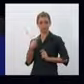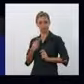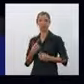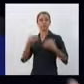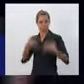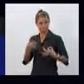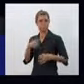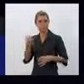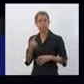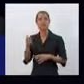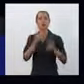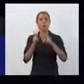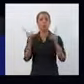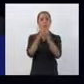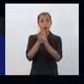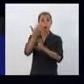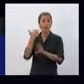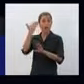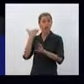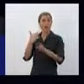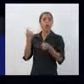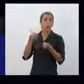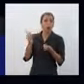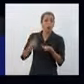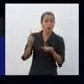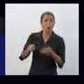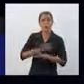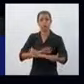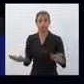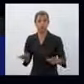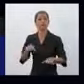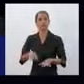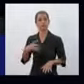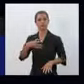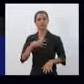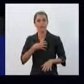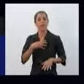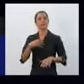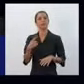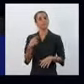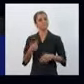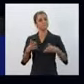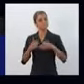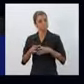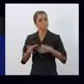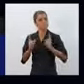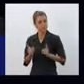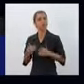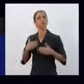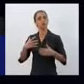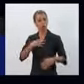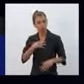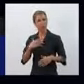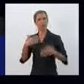volverá a traer los problemas del pasado no nos va a ayudar tenemos que confiar en nosotros mismos en lo que hemos podido hacer hoy tenemos